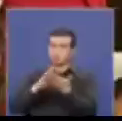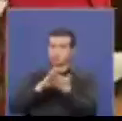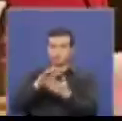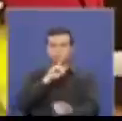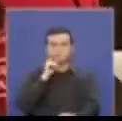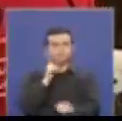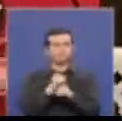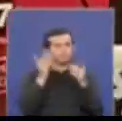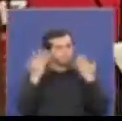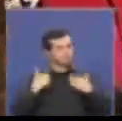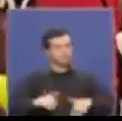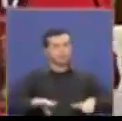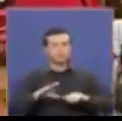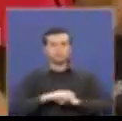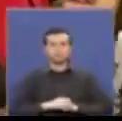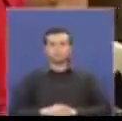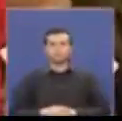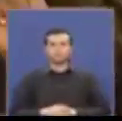es, presidente, ya lo hemos hecho.